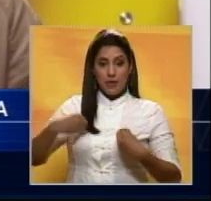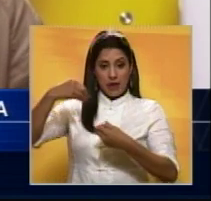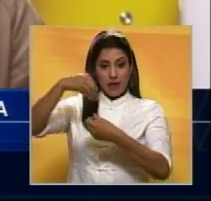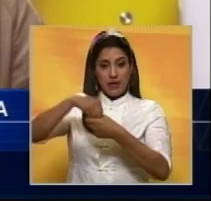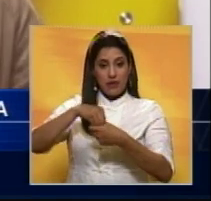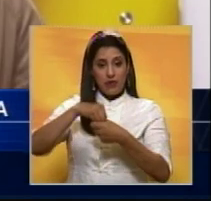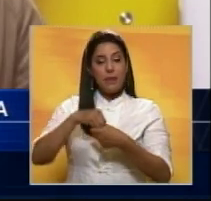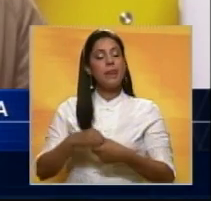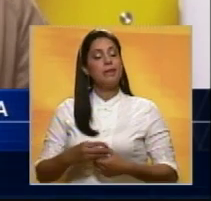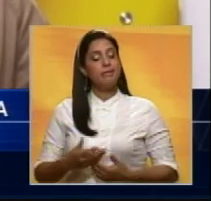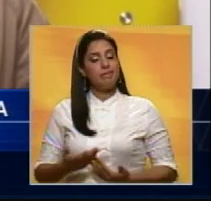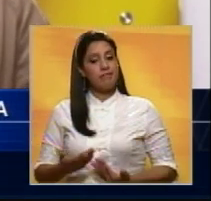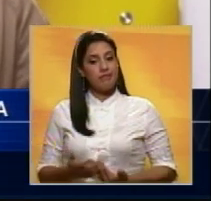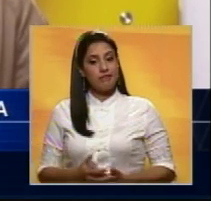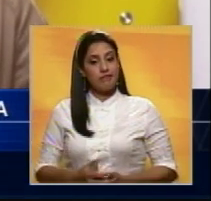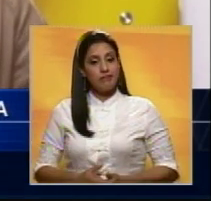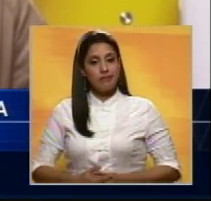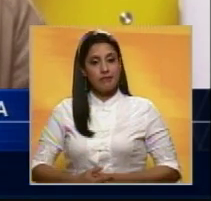habitantes.